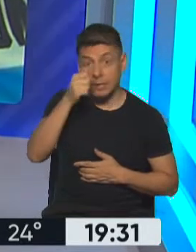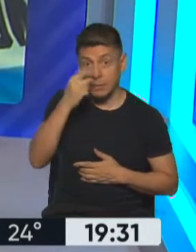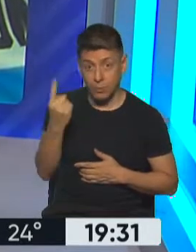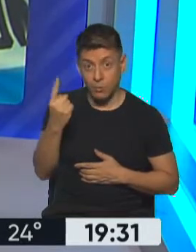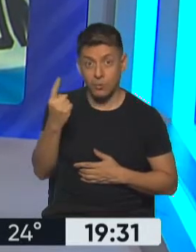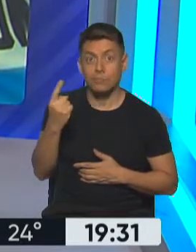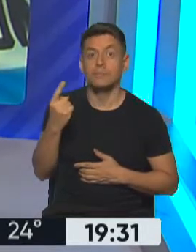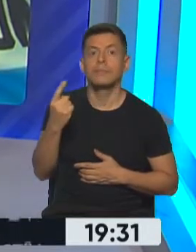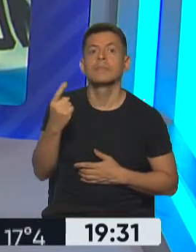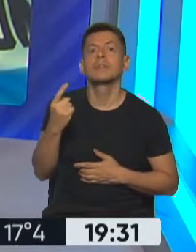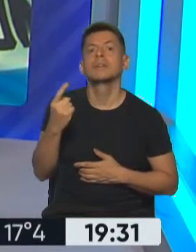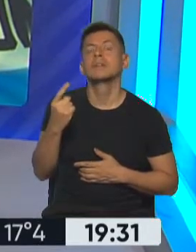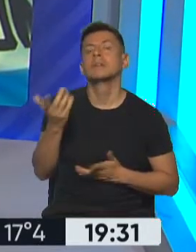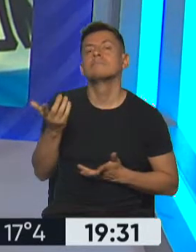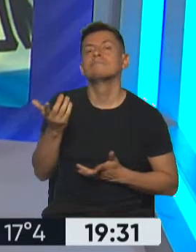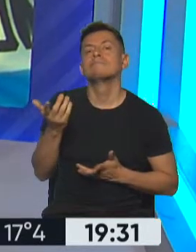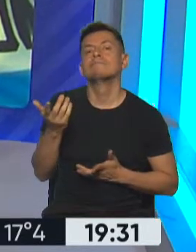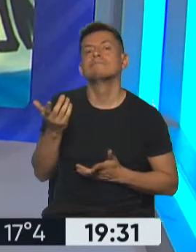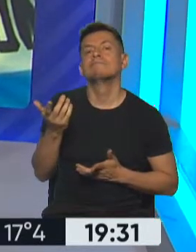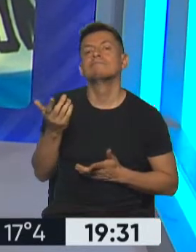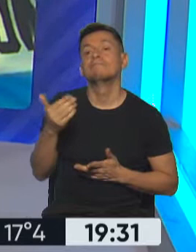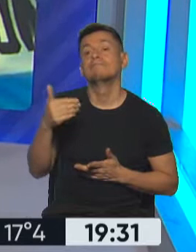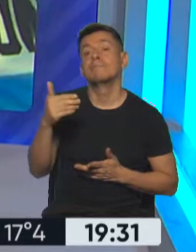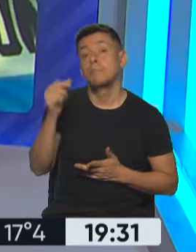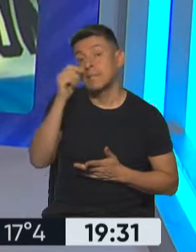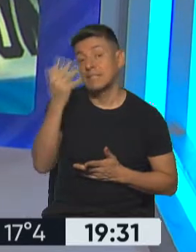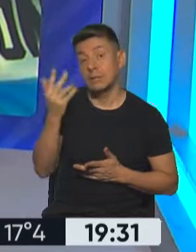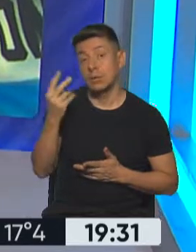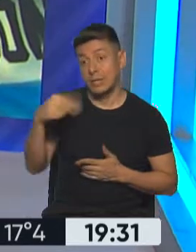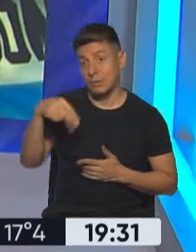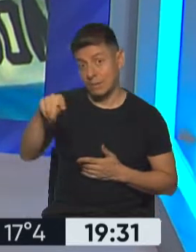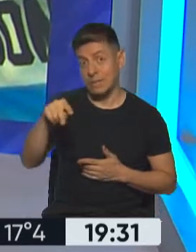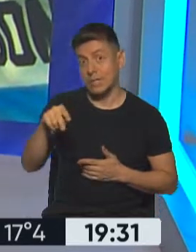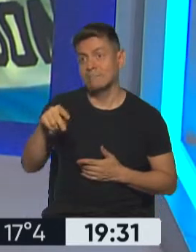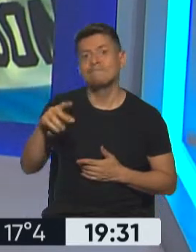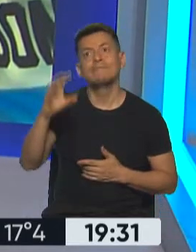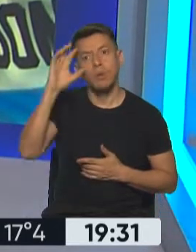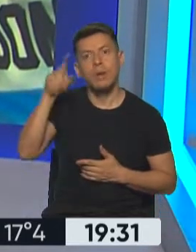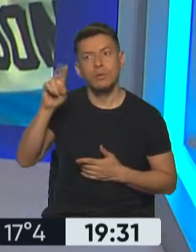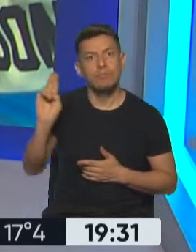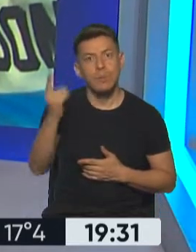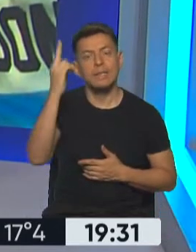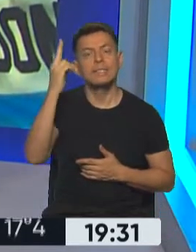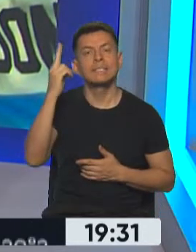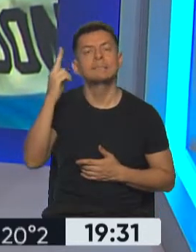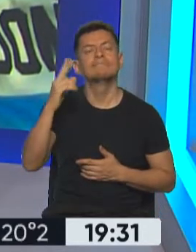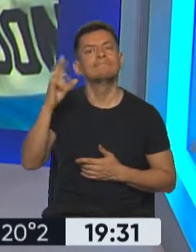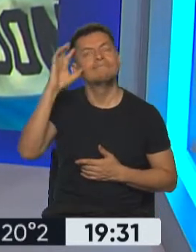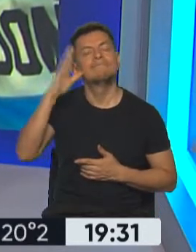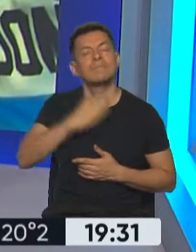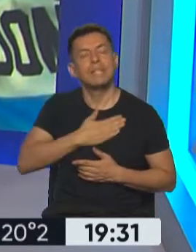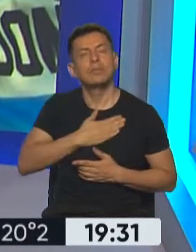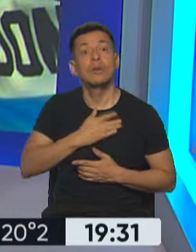entre nosotros, hasta la desaparición física que será el próximo 25 de noviembre. Se lo recordó con cariño, bajo la consigna Diego nos une. Fue